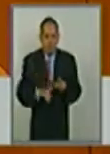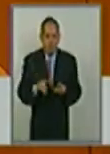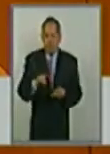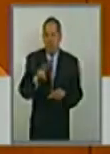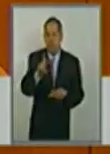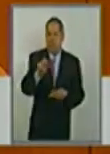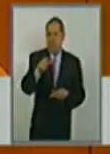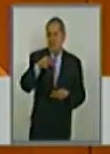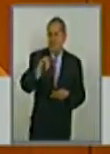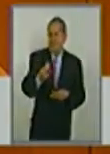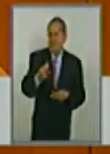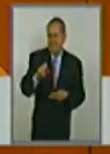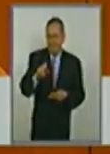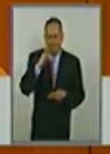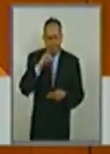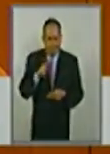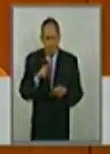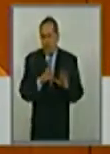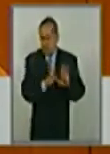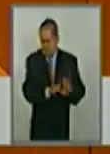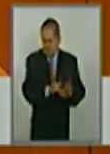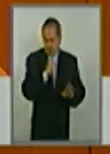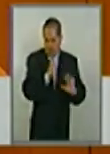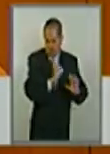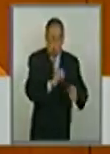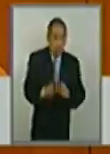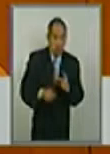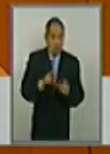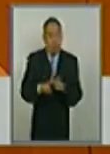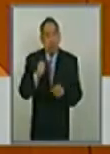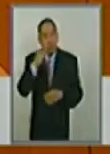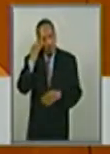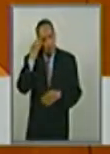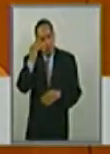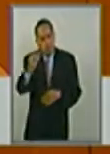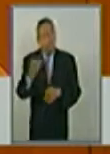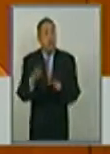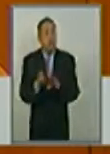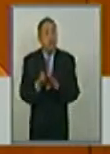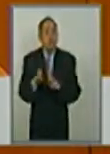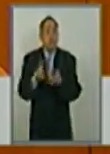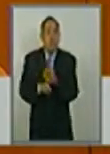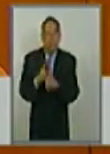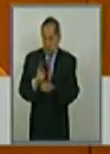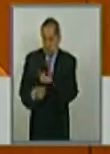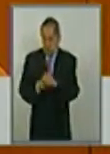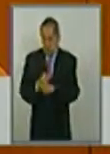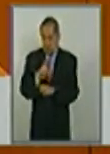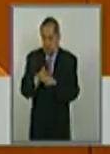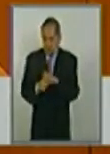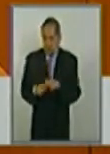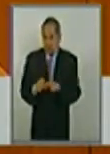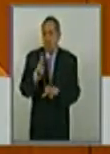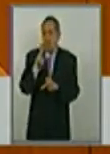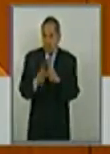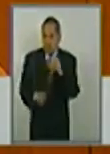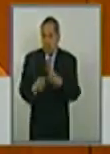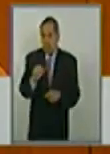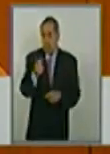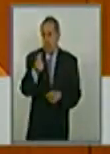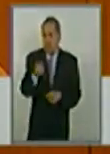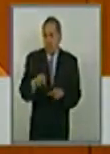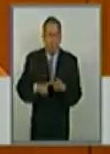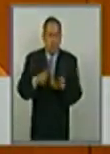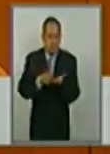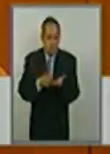marina, entre otros. La veda fija se aplica por un periodo definido que se repite anualmente y aplica al atún, al